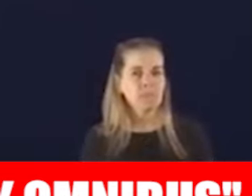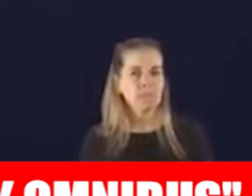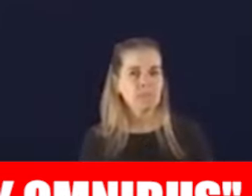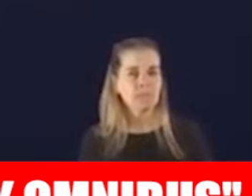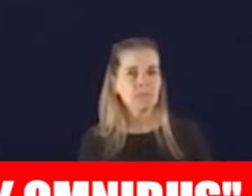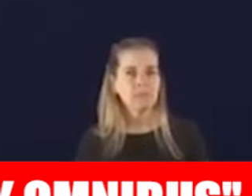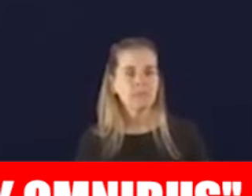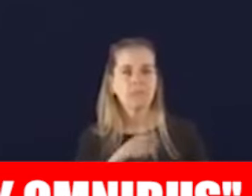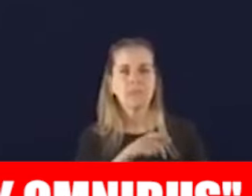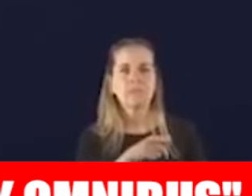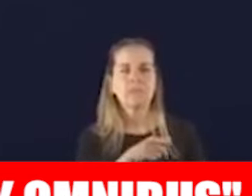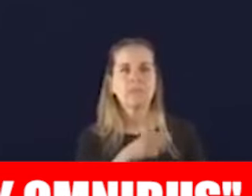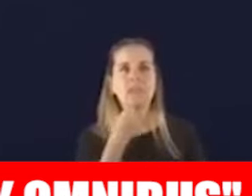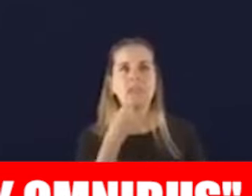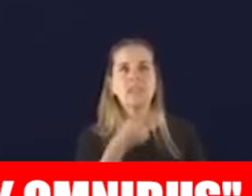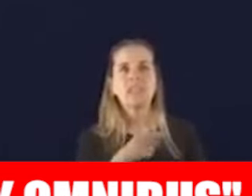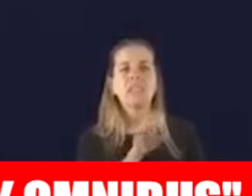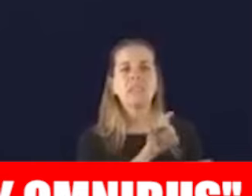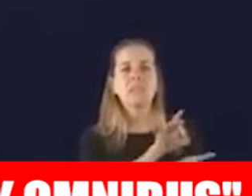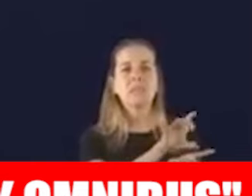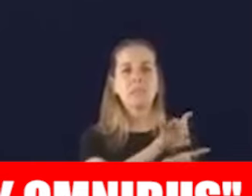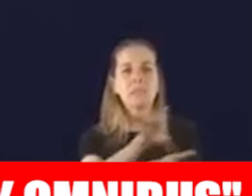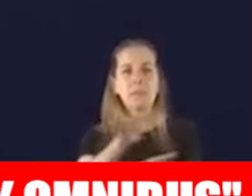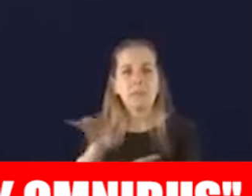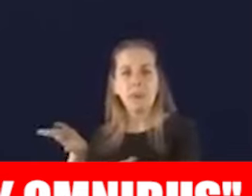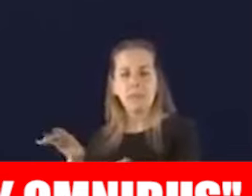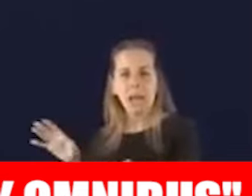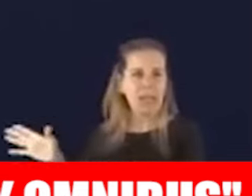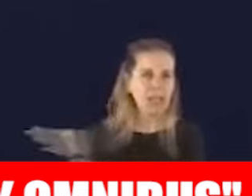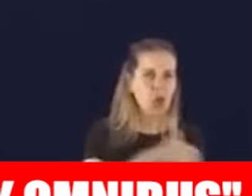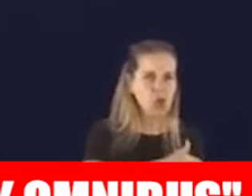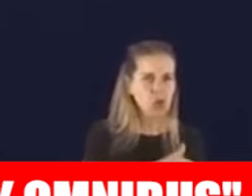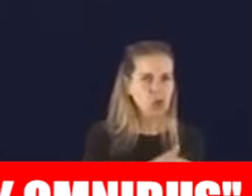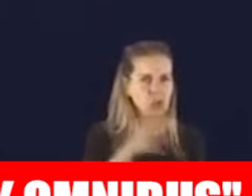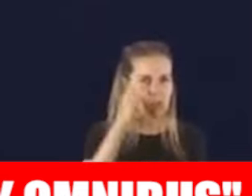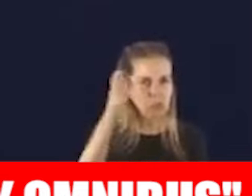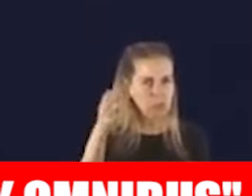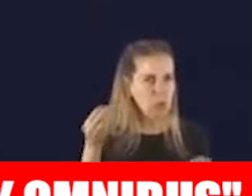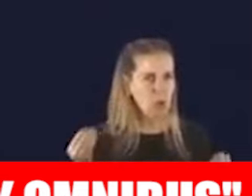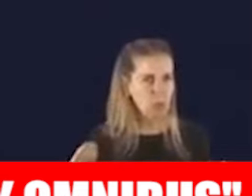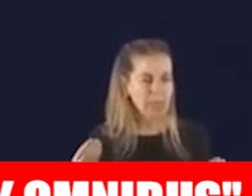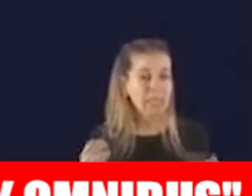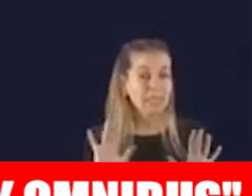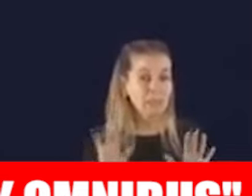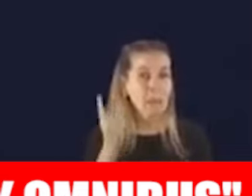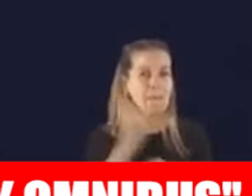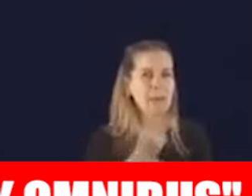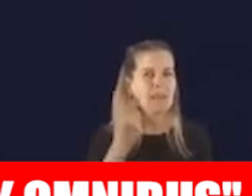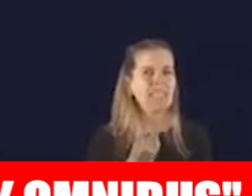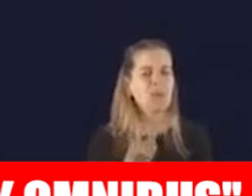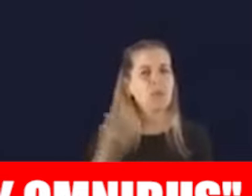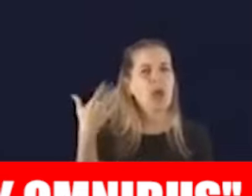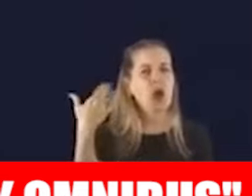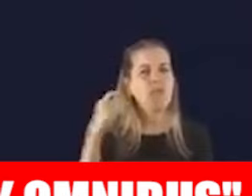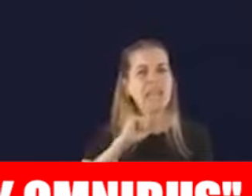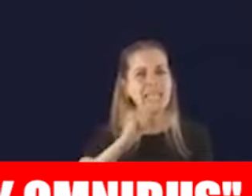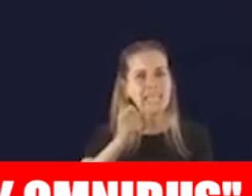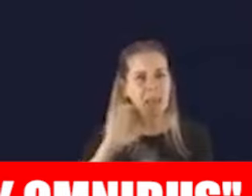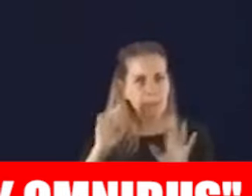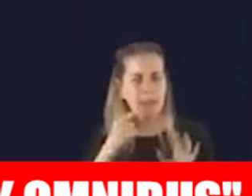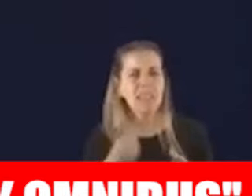sé cuál es tu definición de despidos masivos El mi primera o segunda conferencia hablamos de